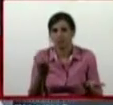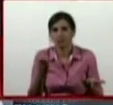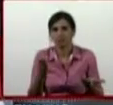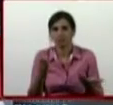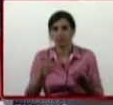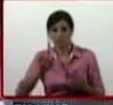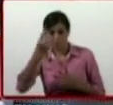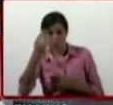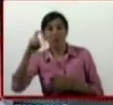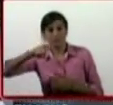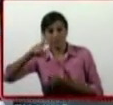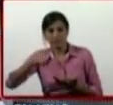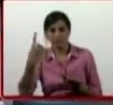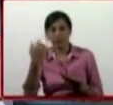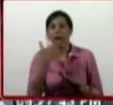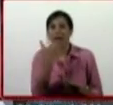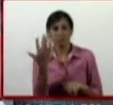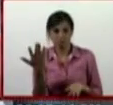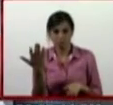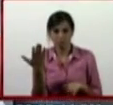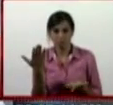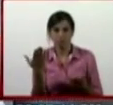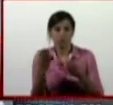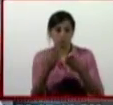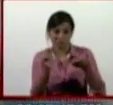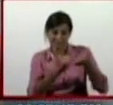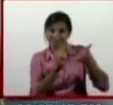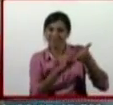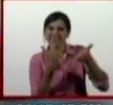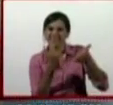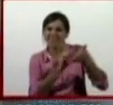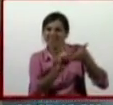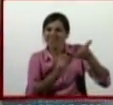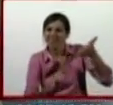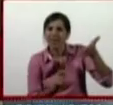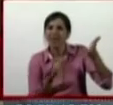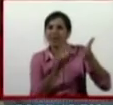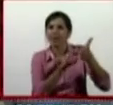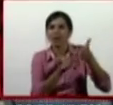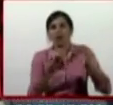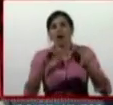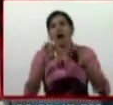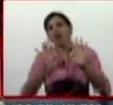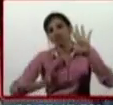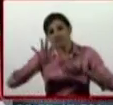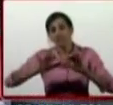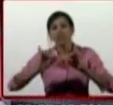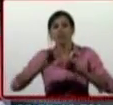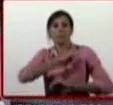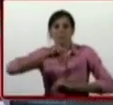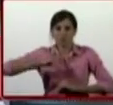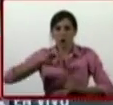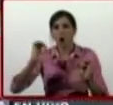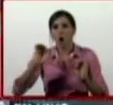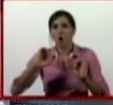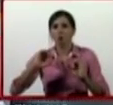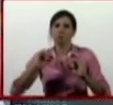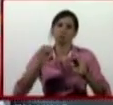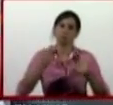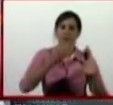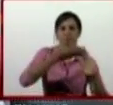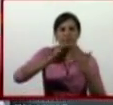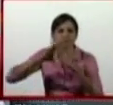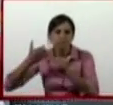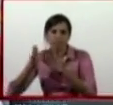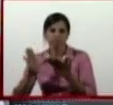Primero una necesidad, tengan la seguridad, todas expresan una necesidad. A veces individual, a veces colectiva. A veces individual,